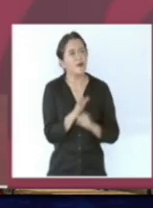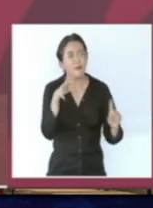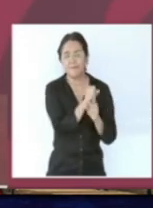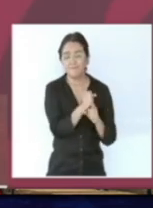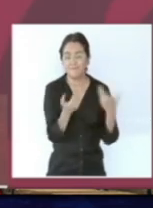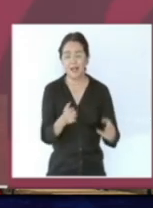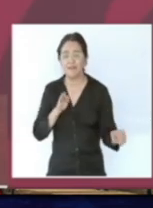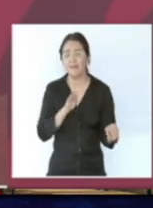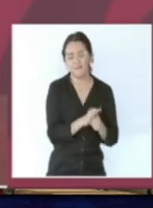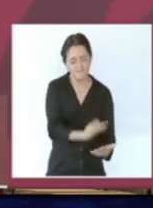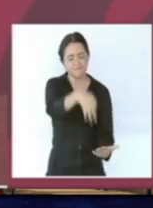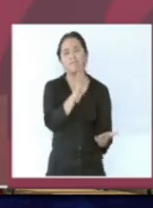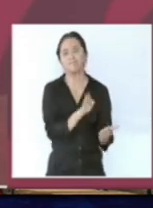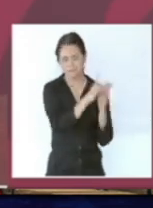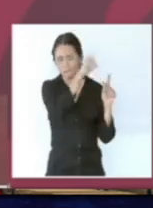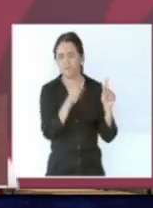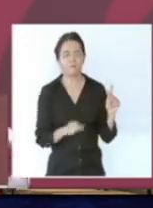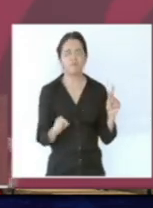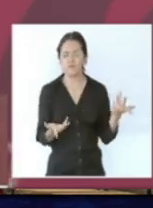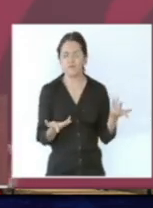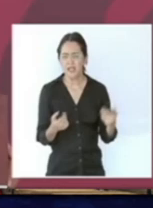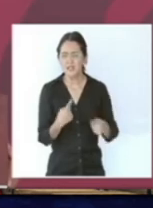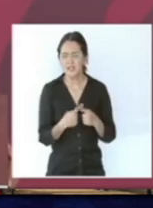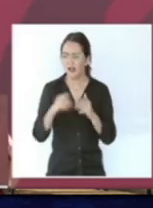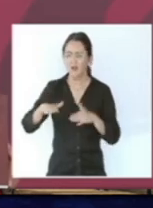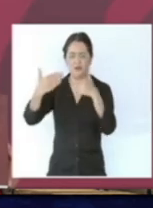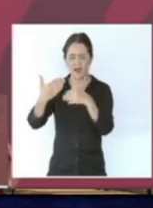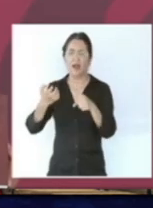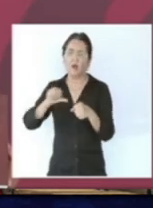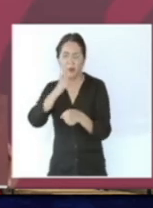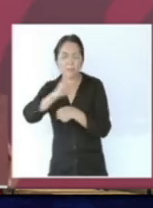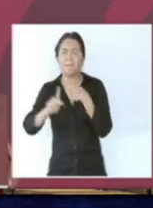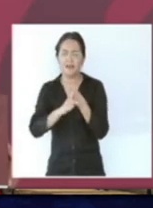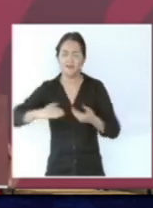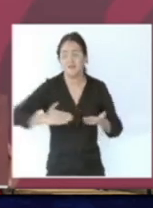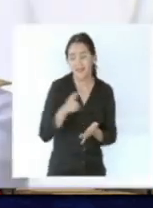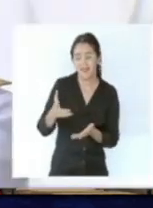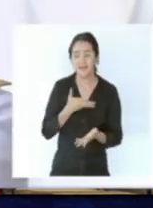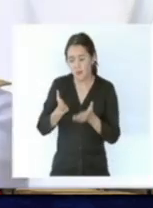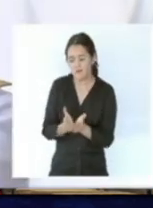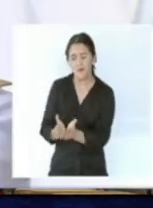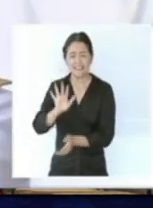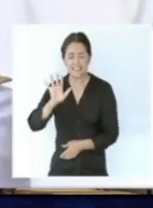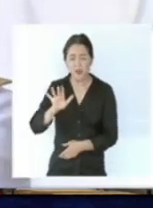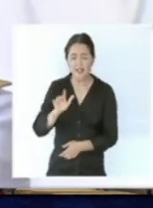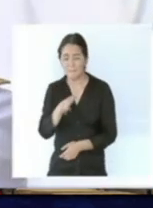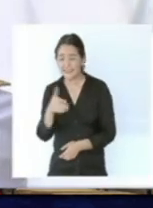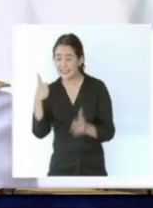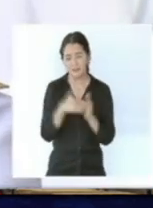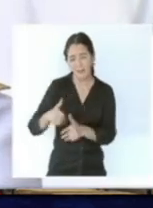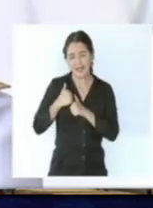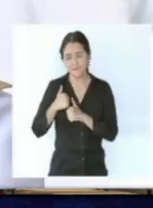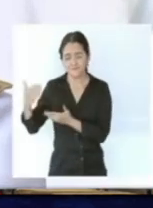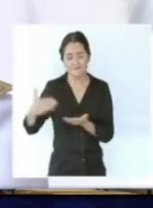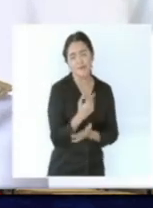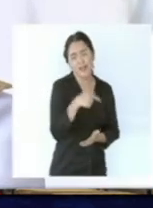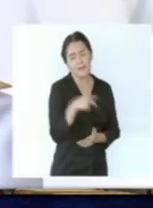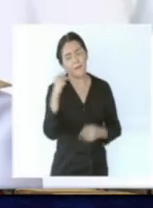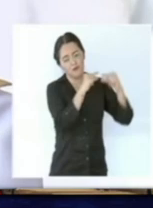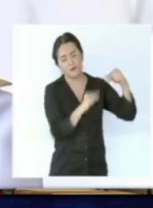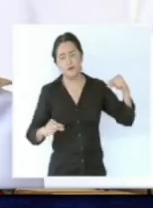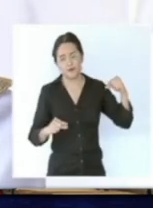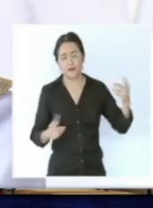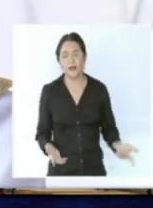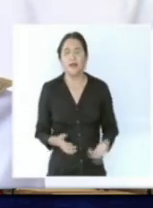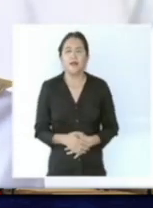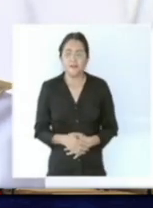defendieron heroicamente a México ante la supremacía extranjera soldados lista para ejecutar una ocupación en este Puerto